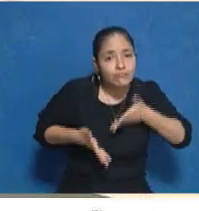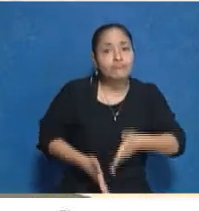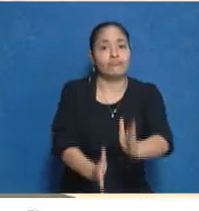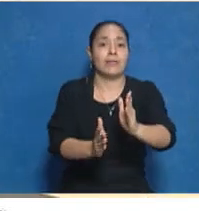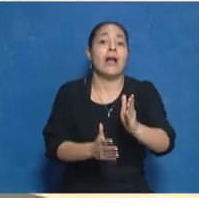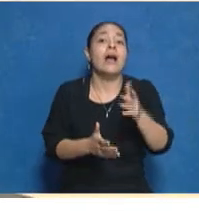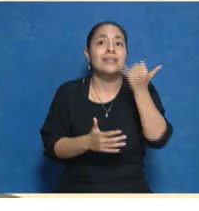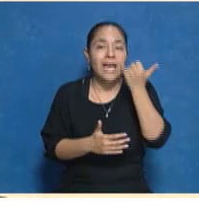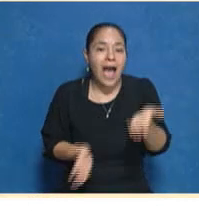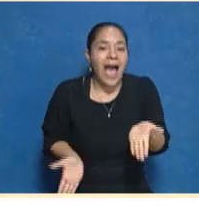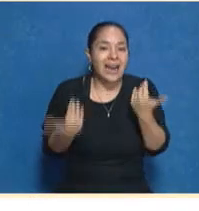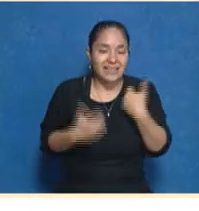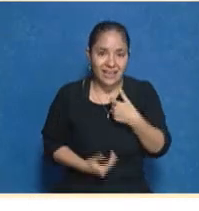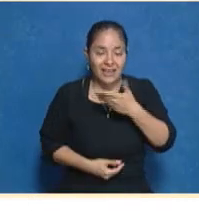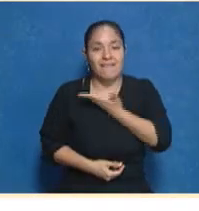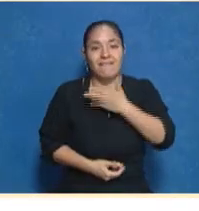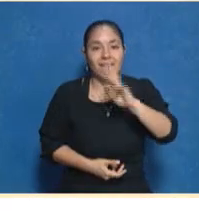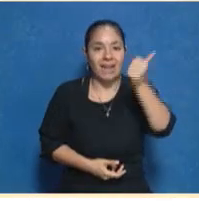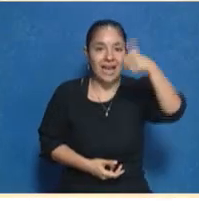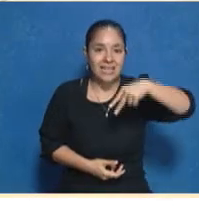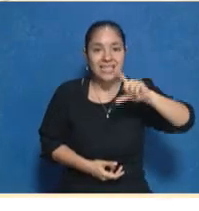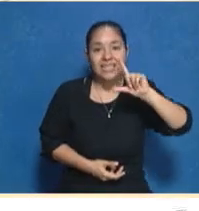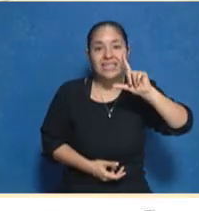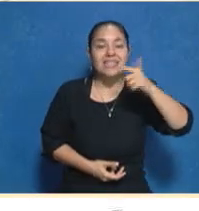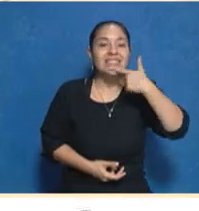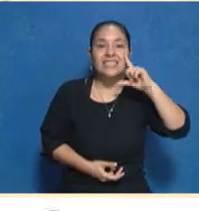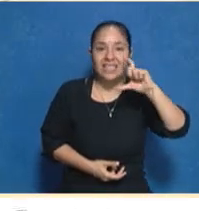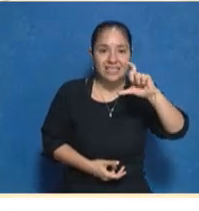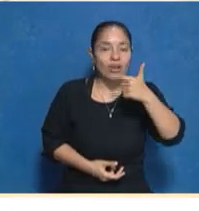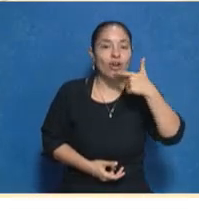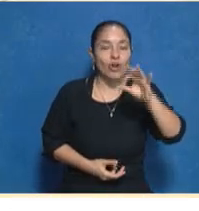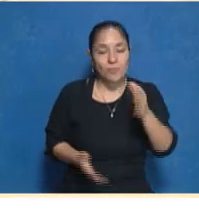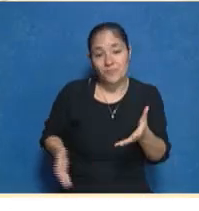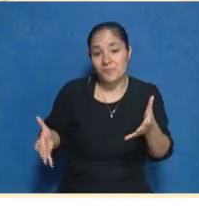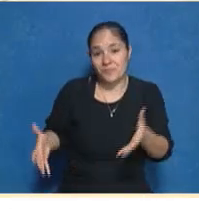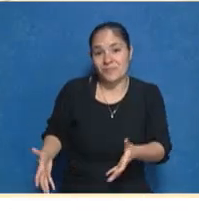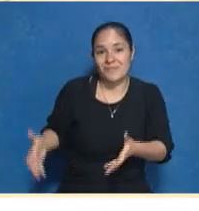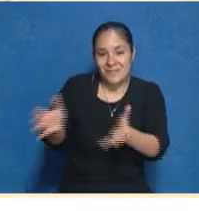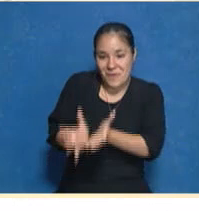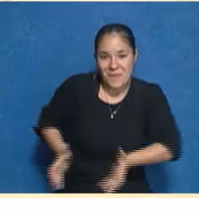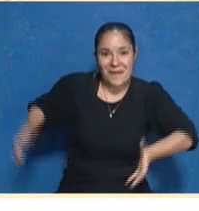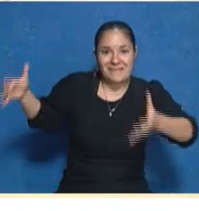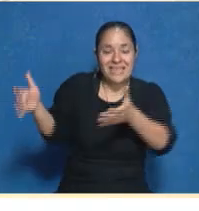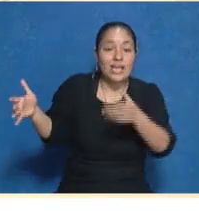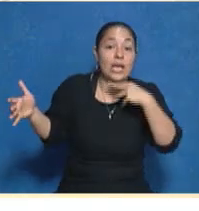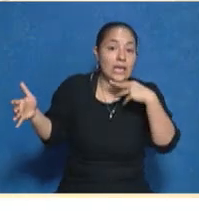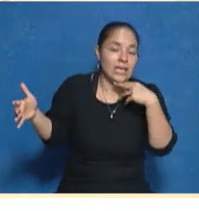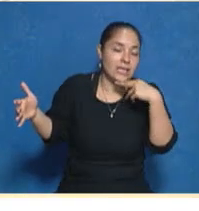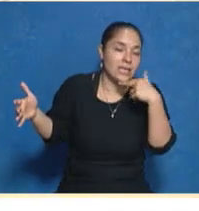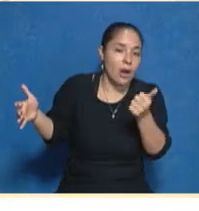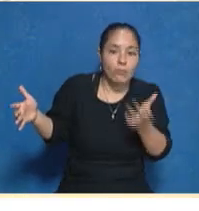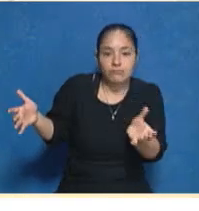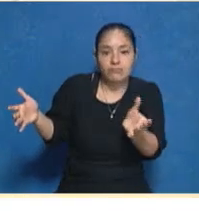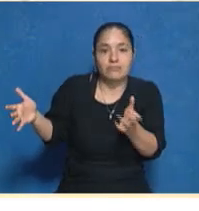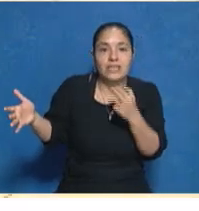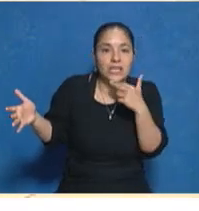allí Francisco, que se encuentra en estas sillitas denominada huevito, así le decimos habitualmente, que es la primera sillita